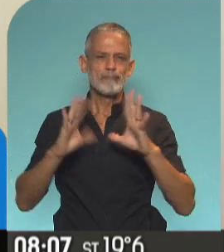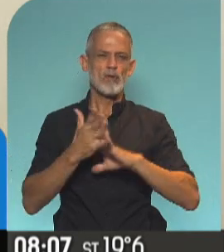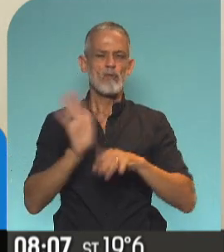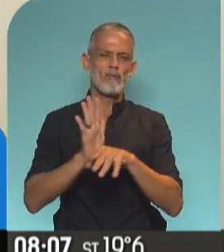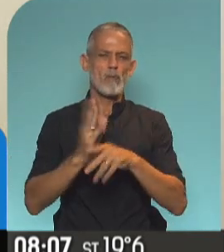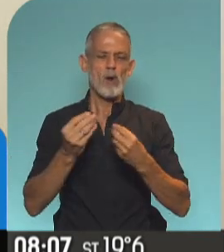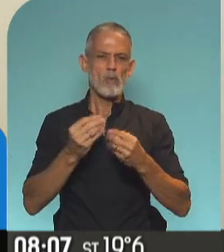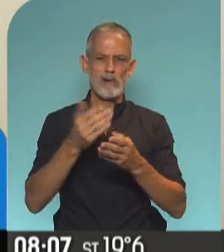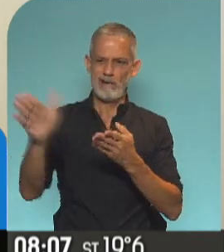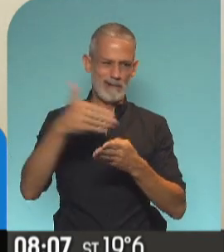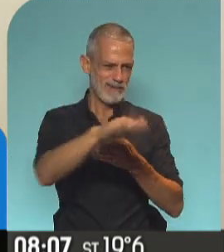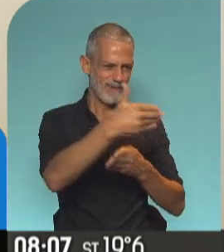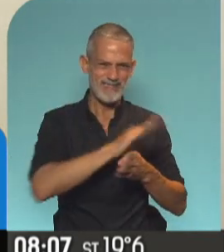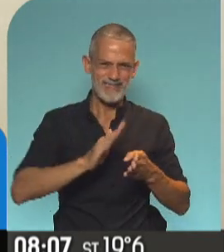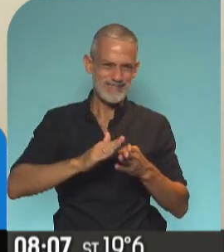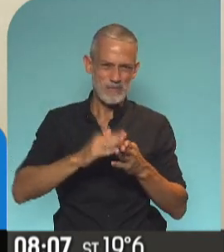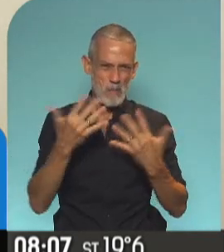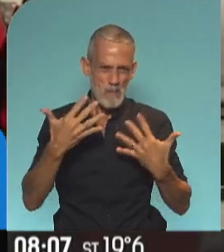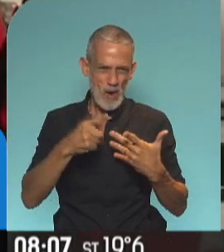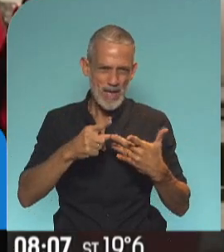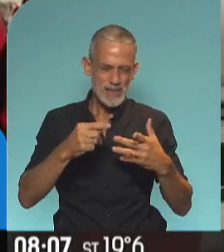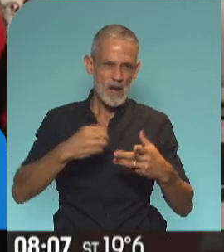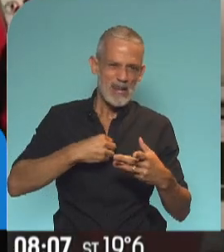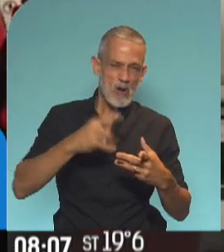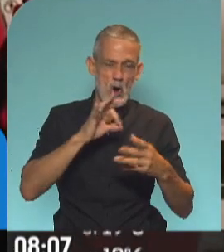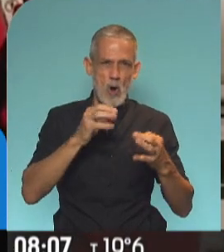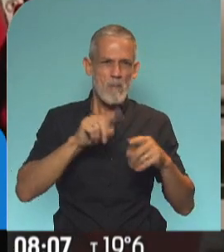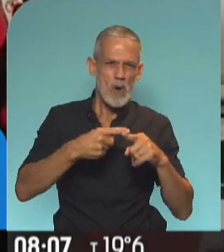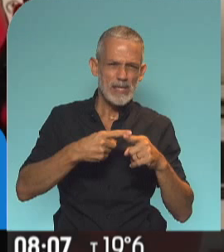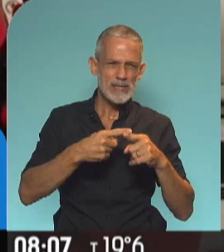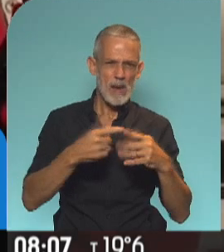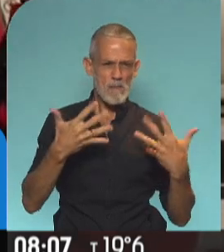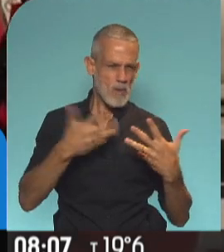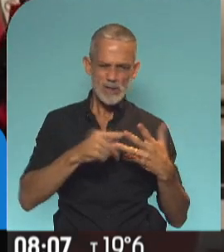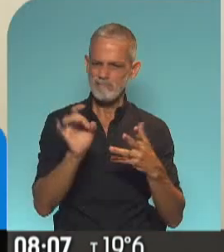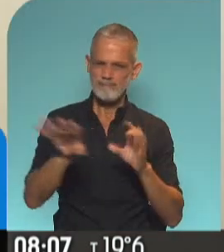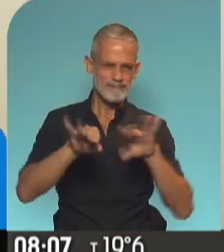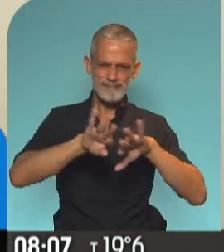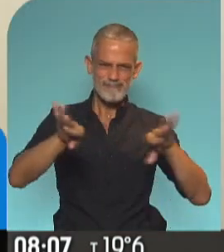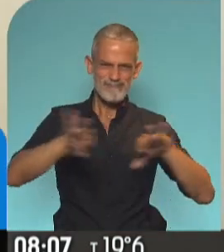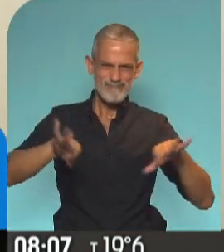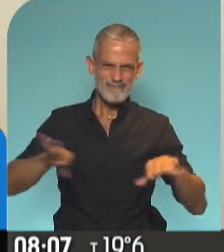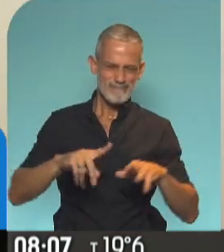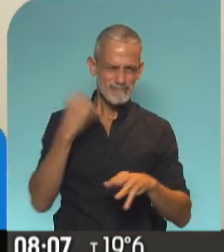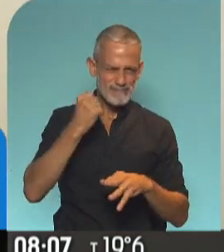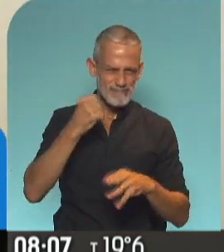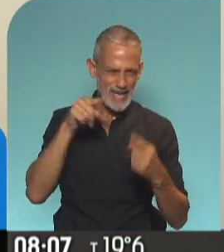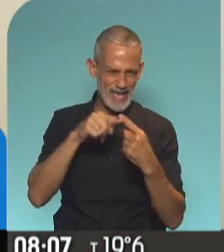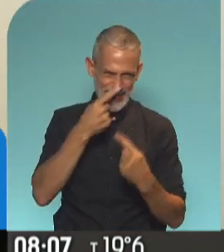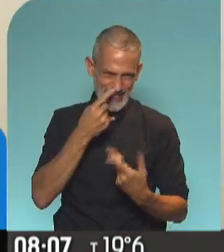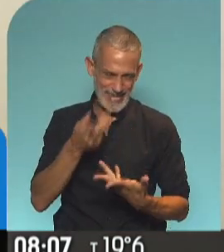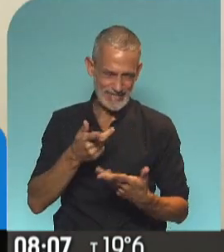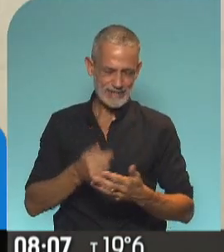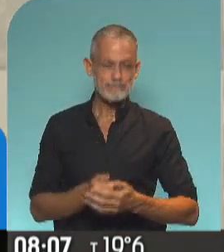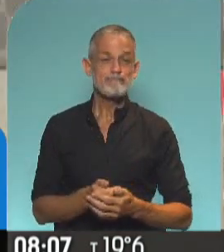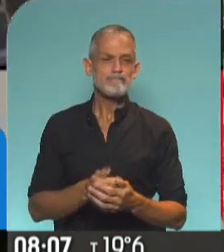de sacarse de encima aquellas corrientes que o de manera religiosa o de manera política atentan contra sus ambiciones. Uno